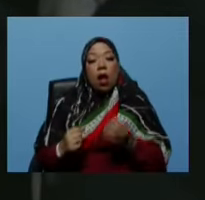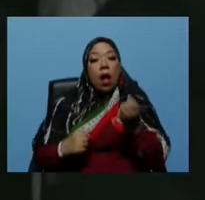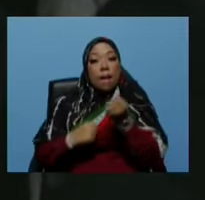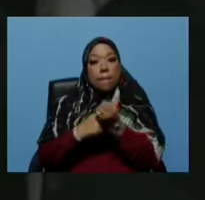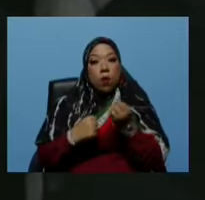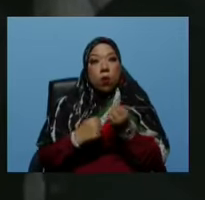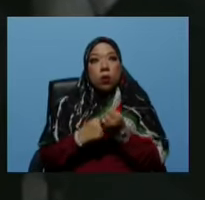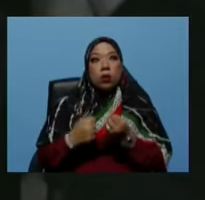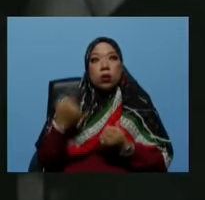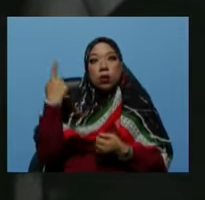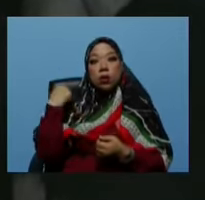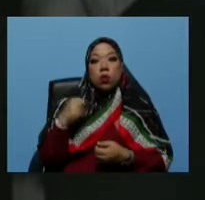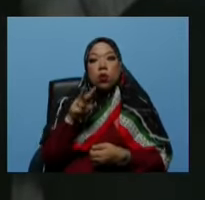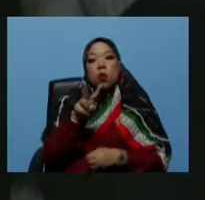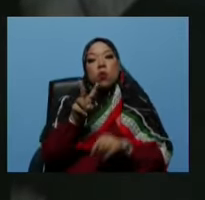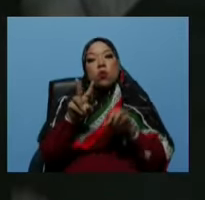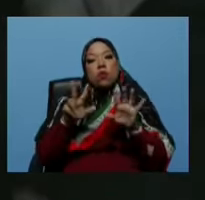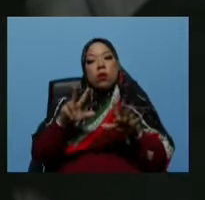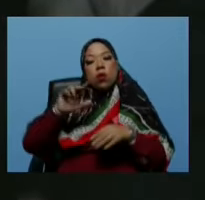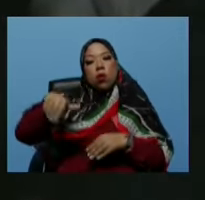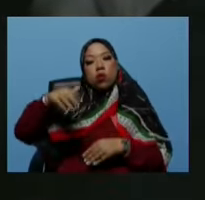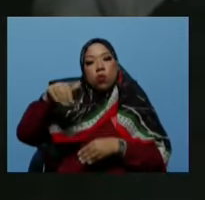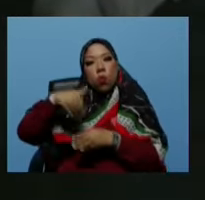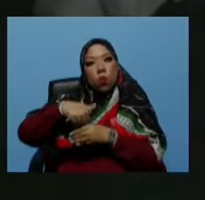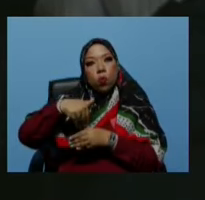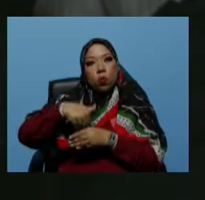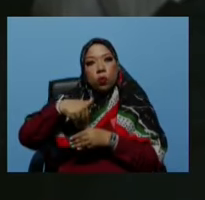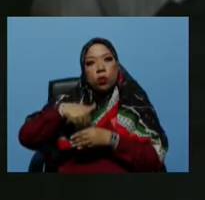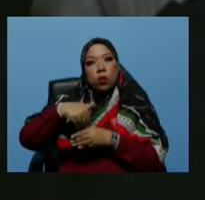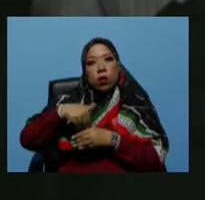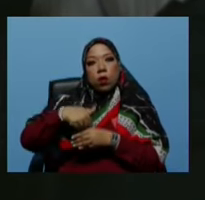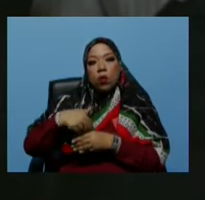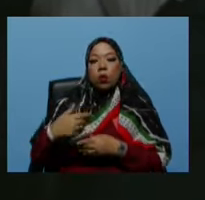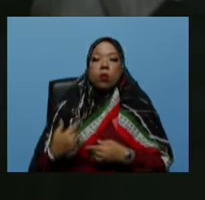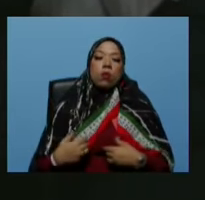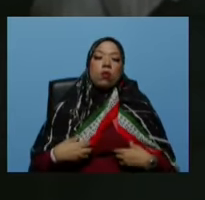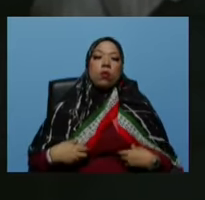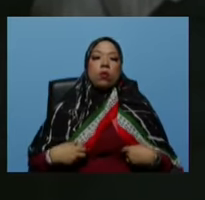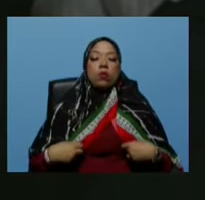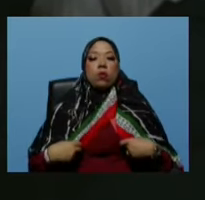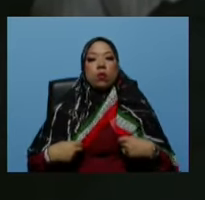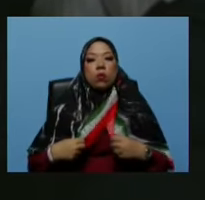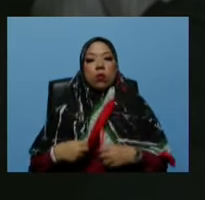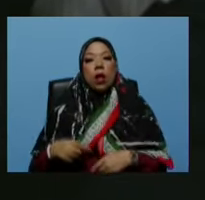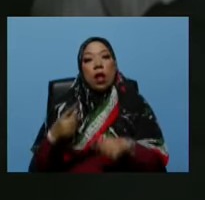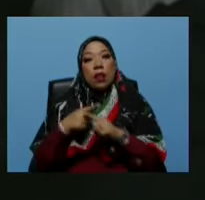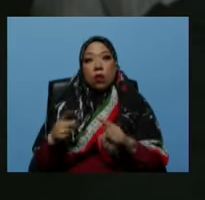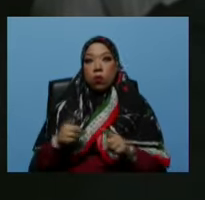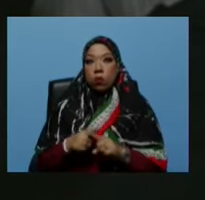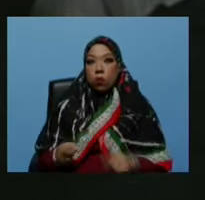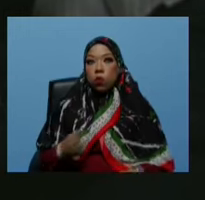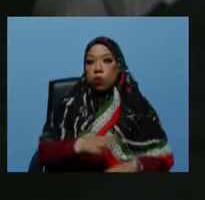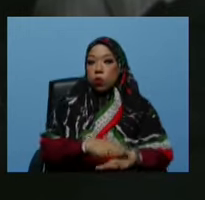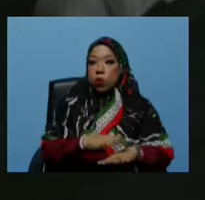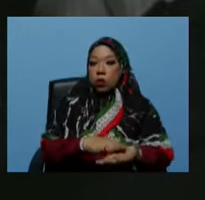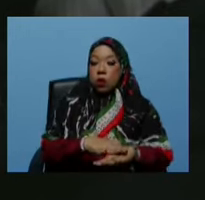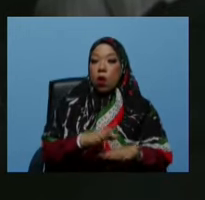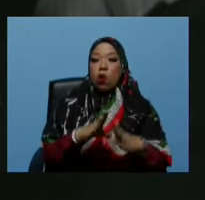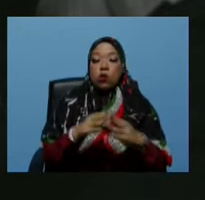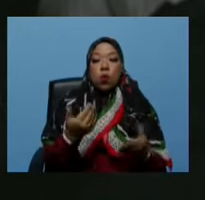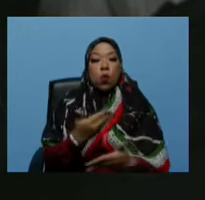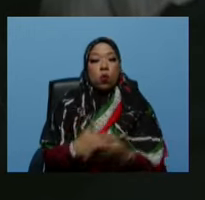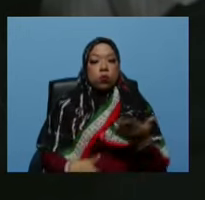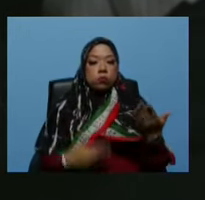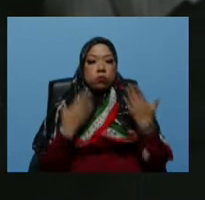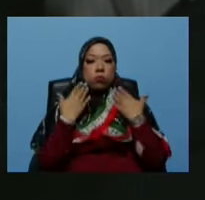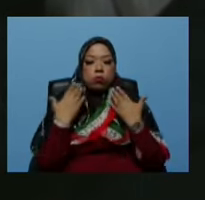la pasada contienda del 28 de julio, las consignaron, los diferentes elementos que fueron solicitados, y